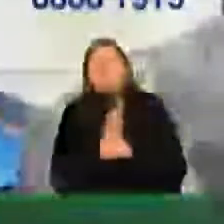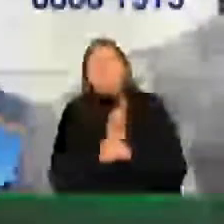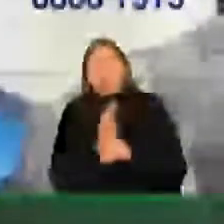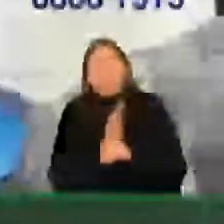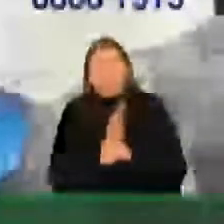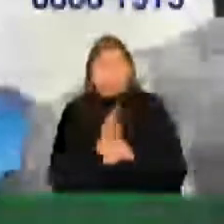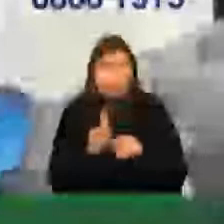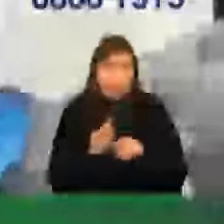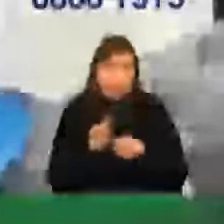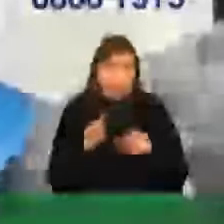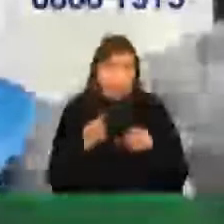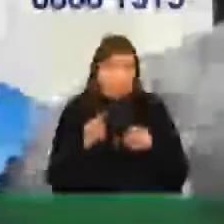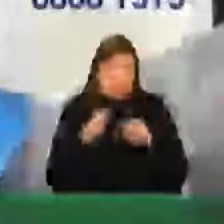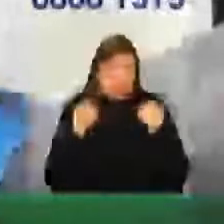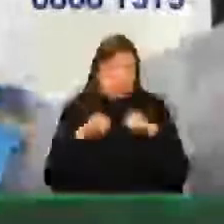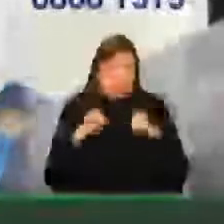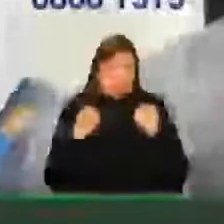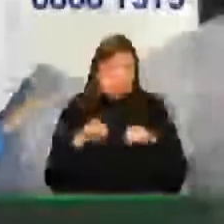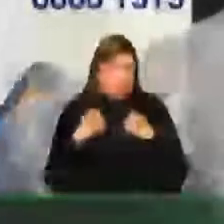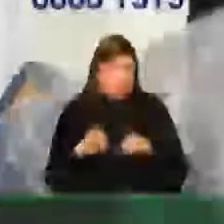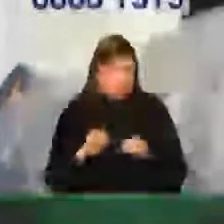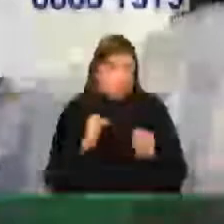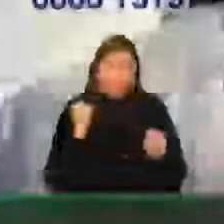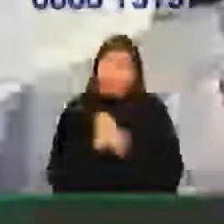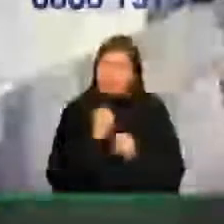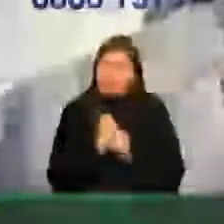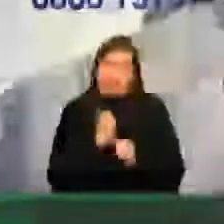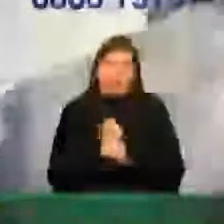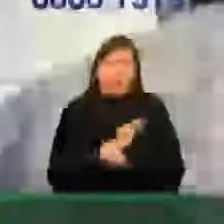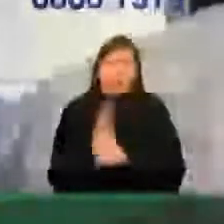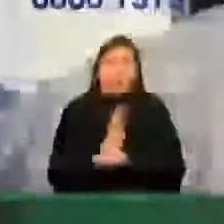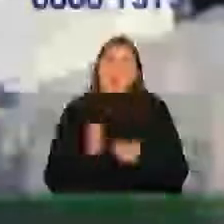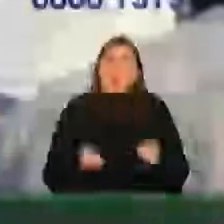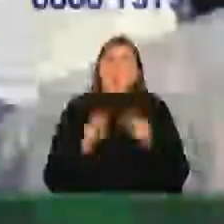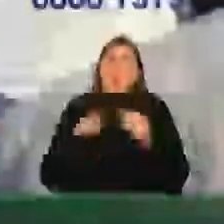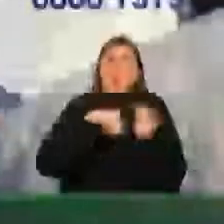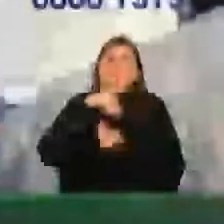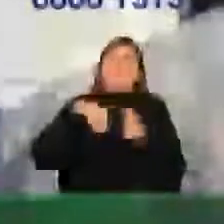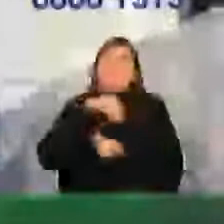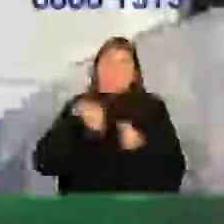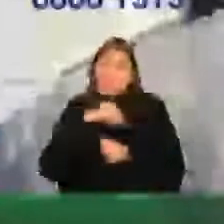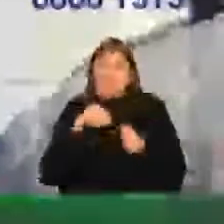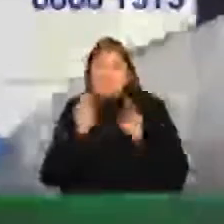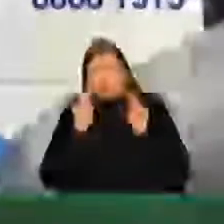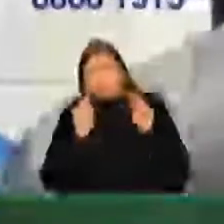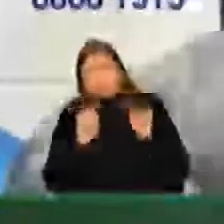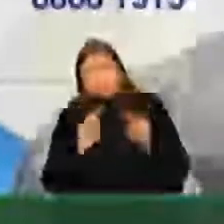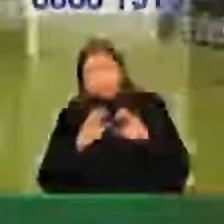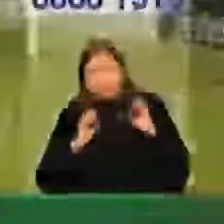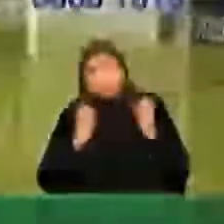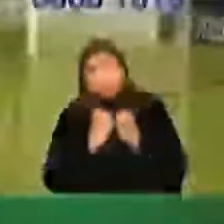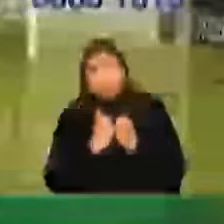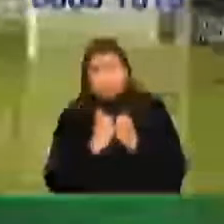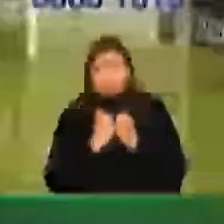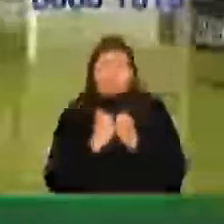ida a los estadios, en trabajar sobre la seguridad, que vuelva a la familia, que vuelva la gente pacíficamente a las canchas, creo que tenemos una linda oportunidad para